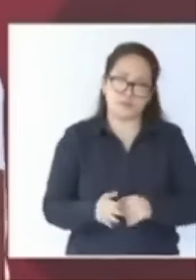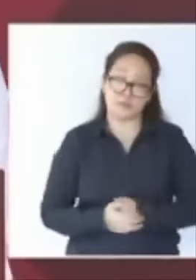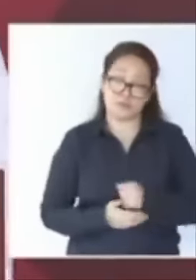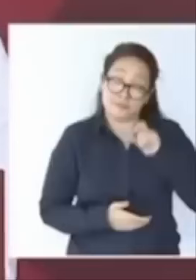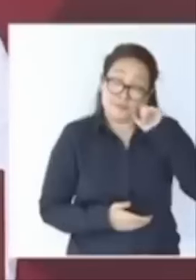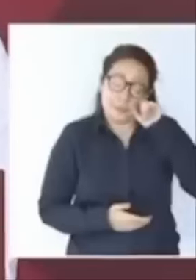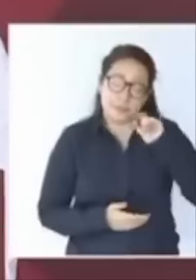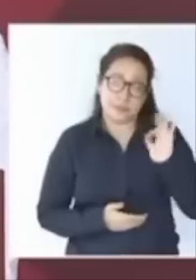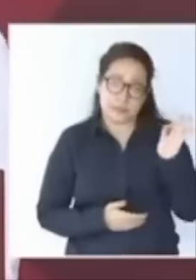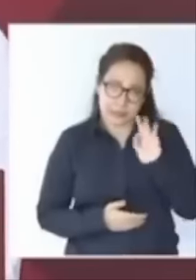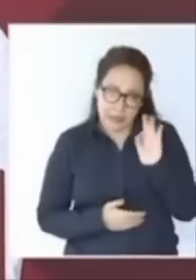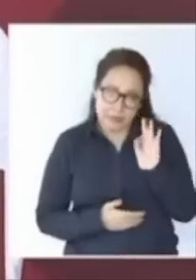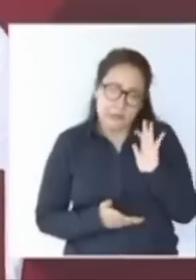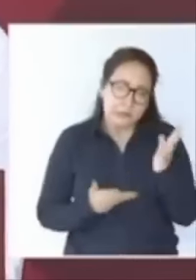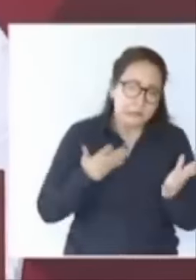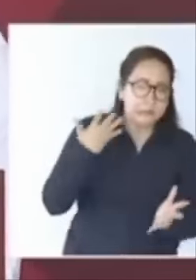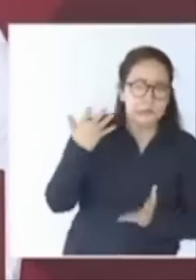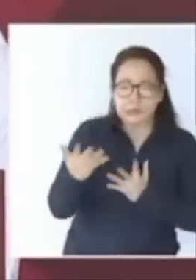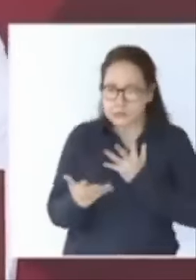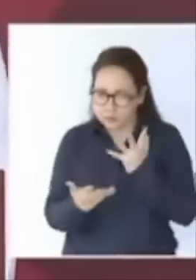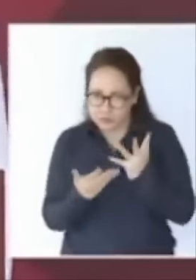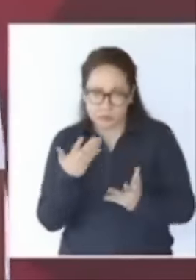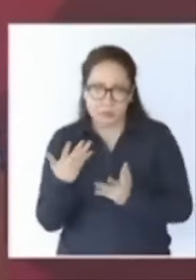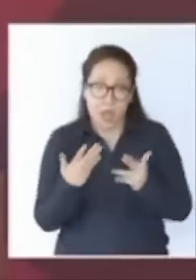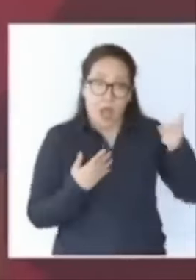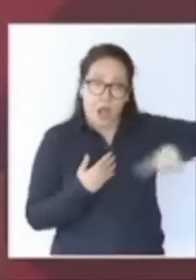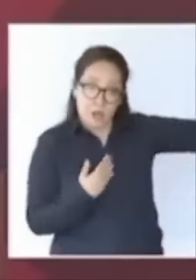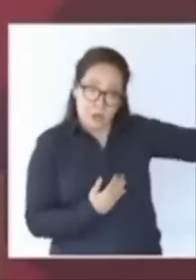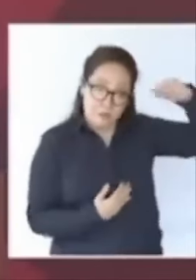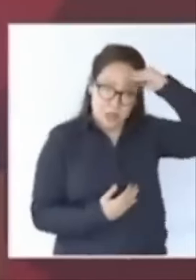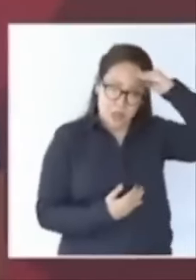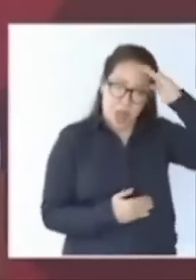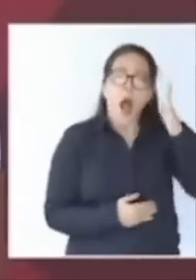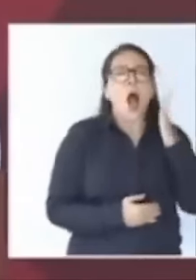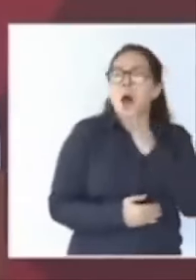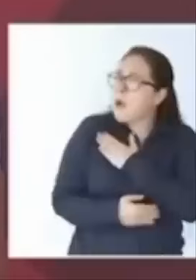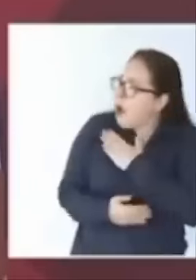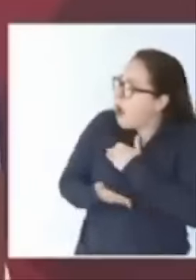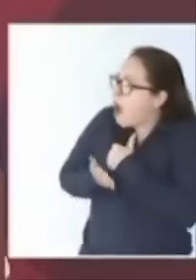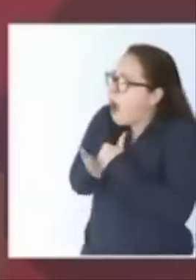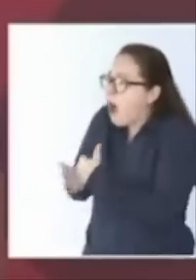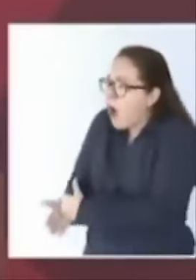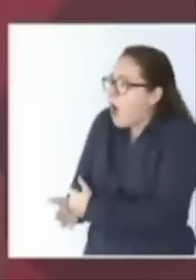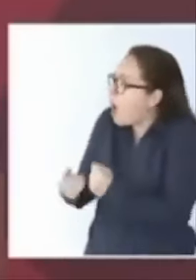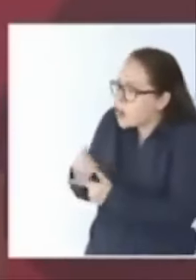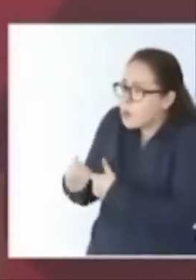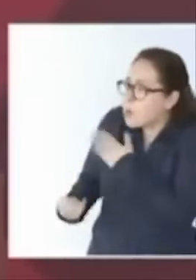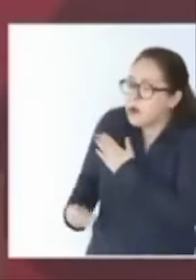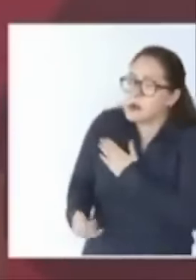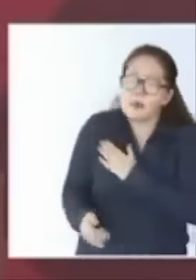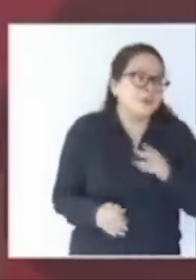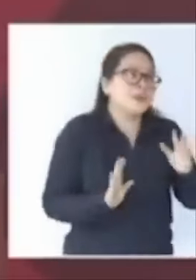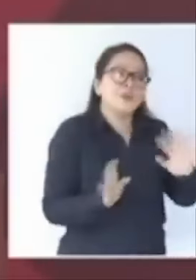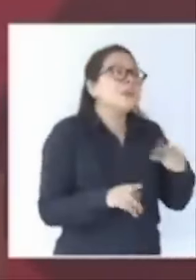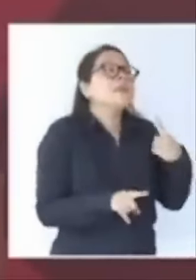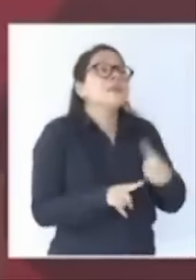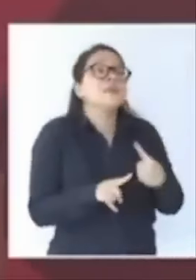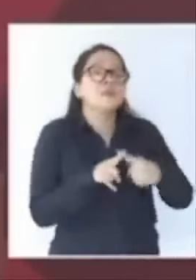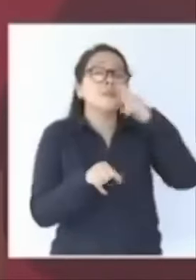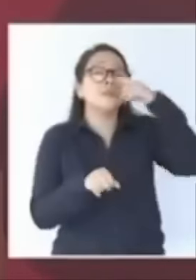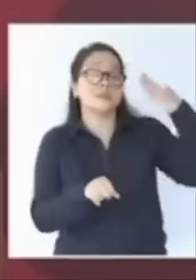Y aunque se trate, repito, de buenas intenciones, son asuntos que sólo nos corresponden